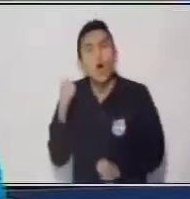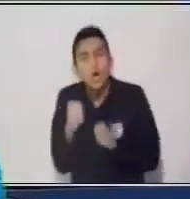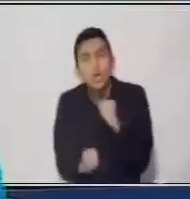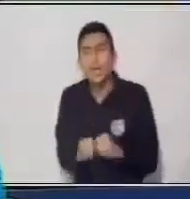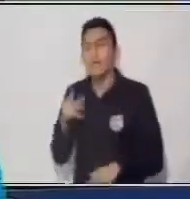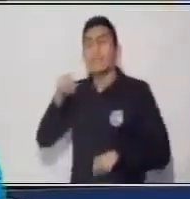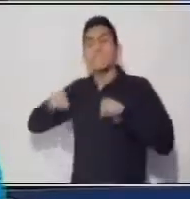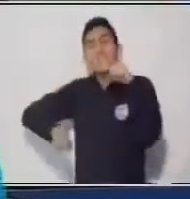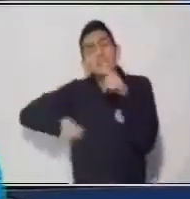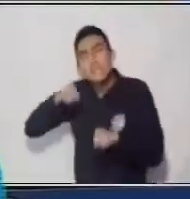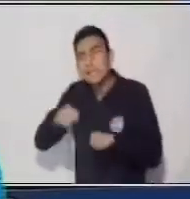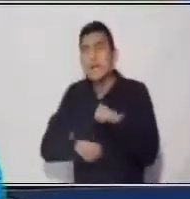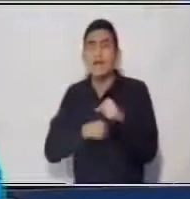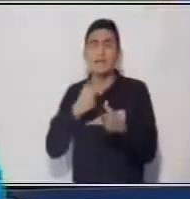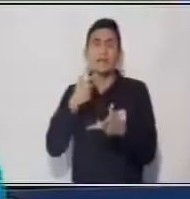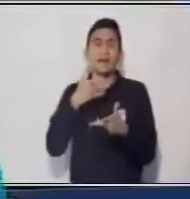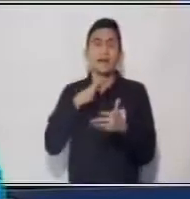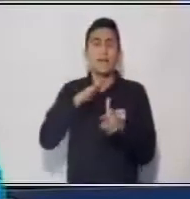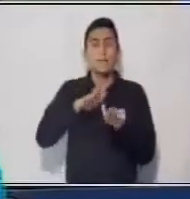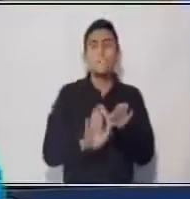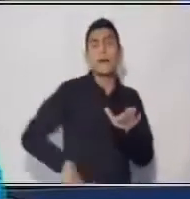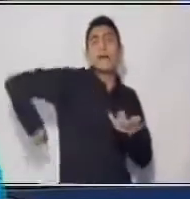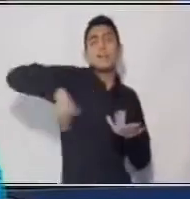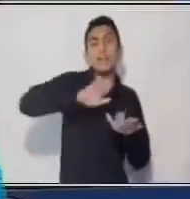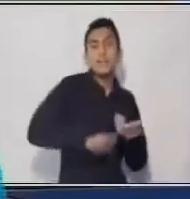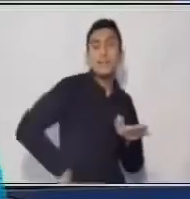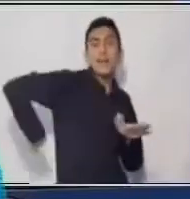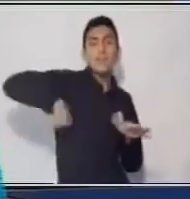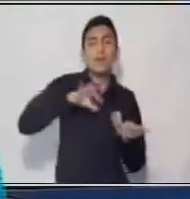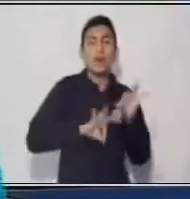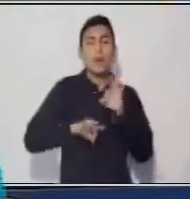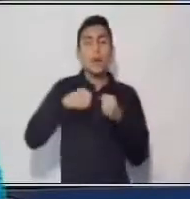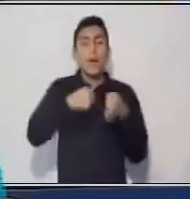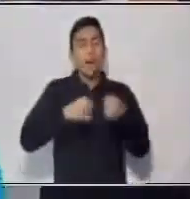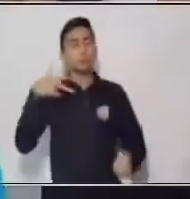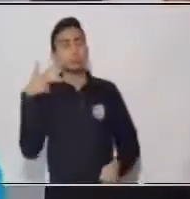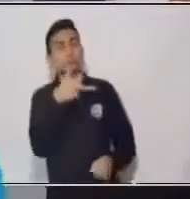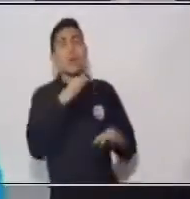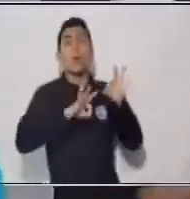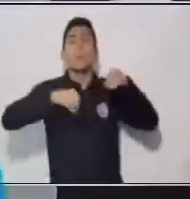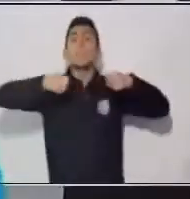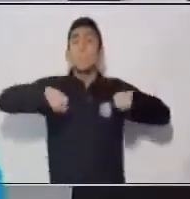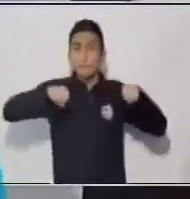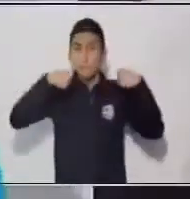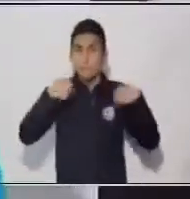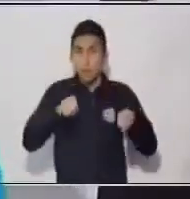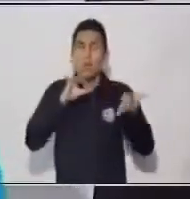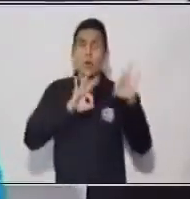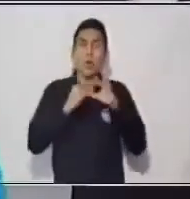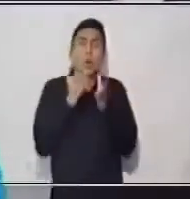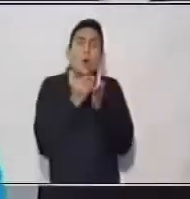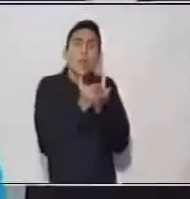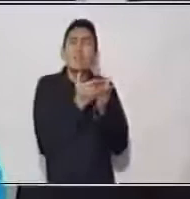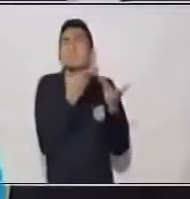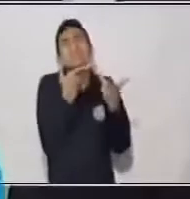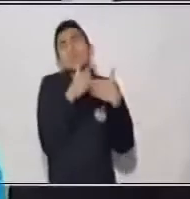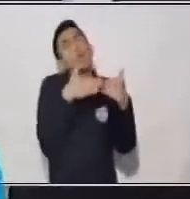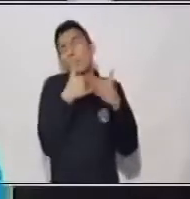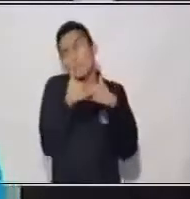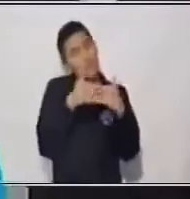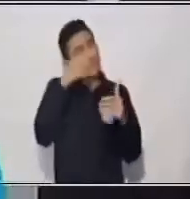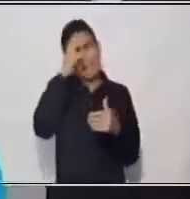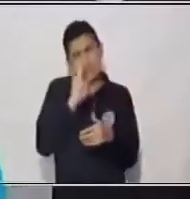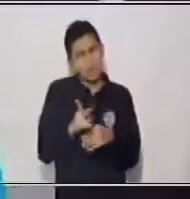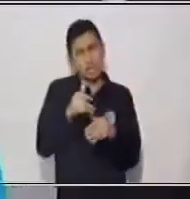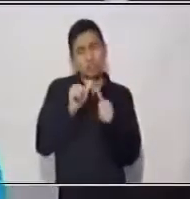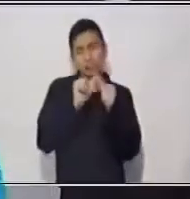una bicicleta, en una patineta, en un auto, en una moto, en una lancha, eso no importa, siempre vamos a medir